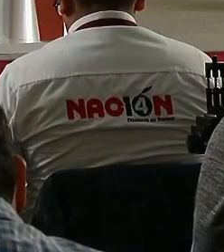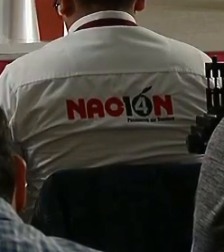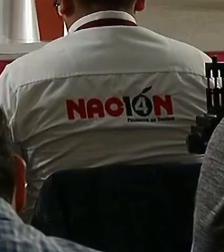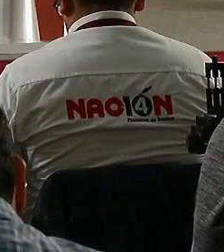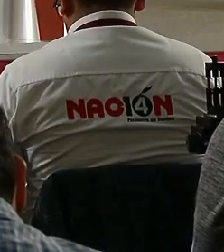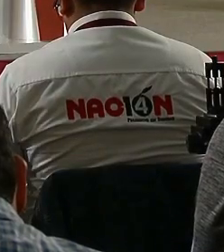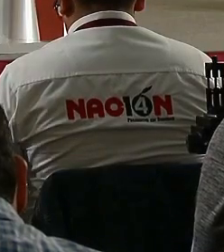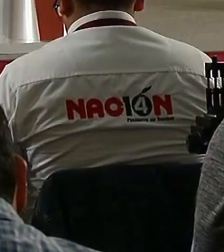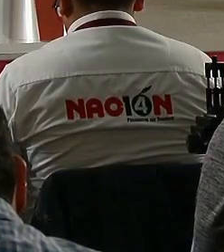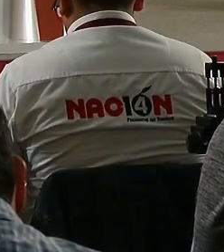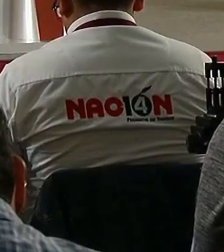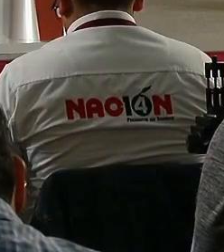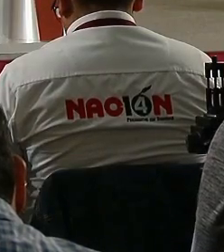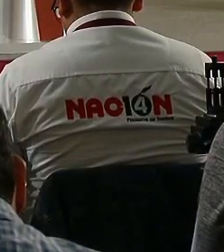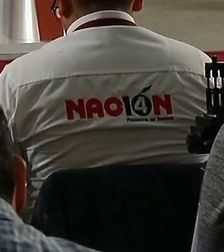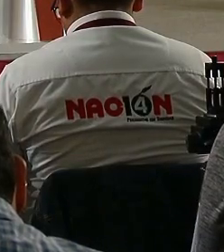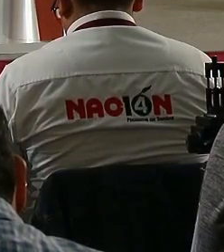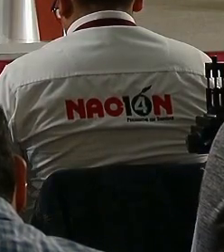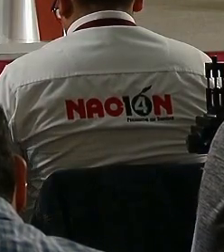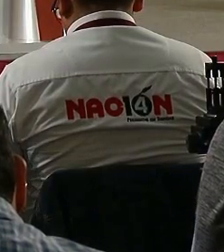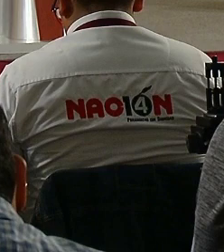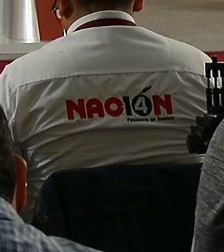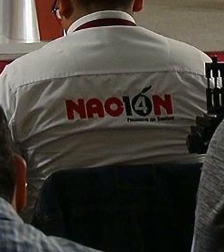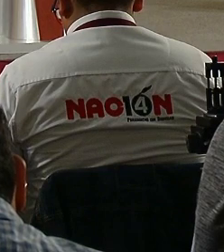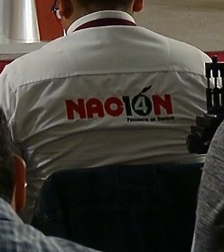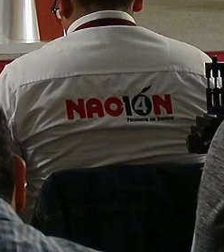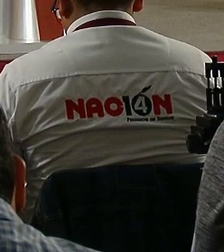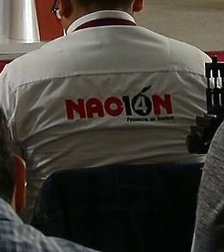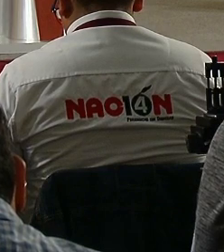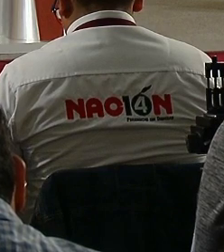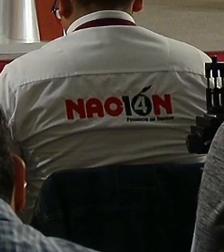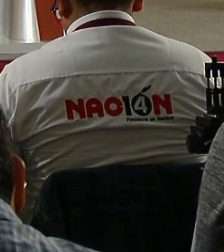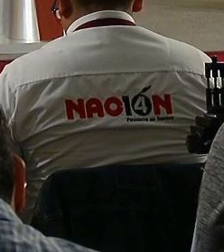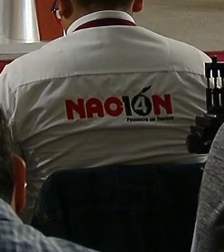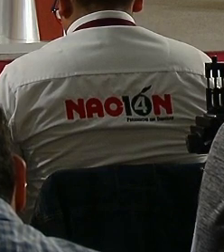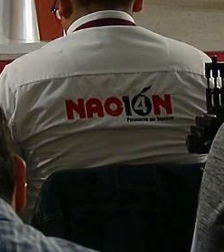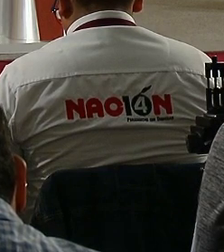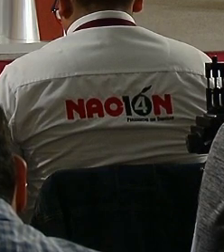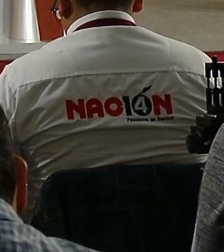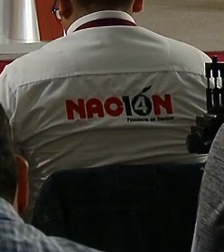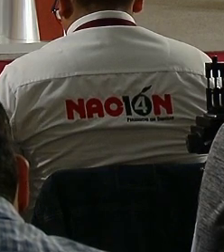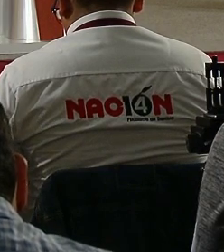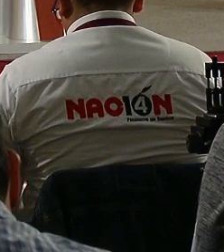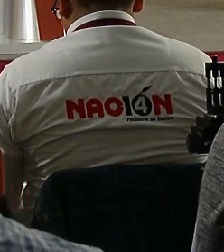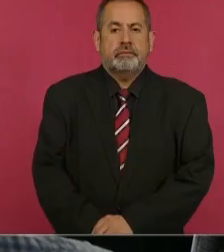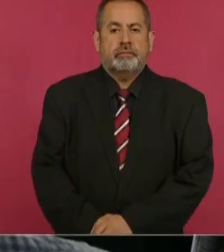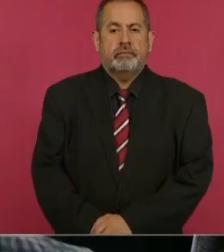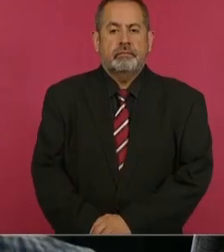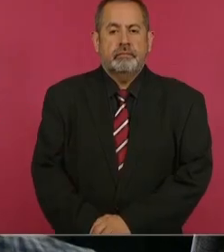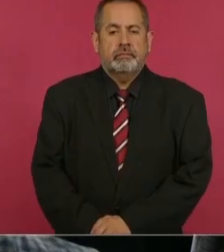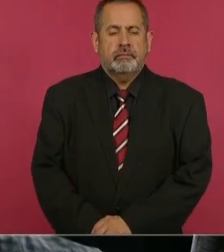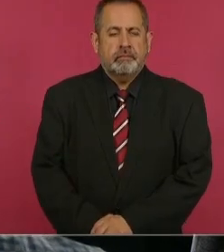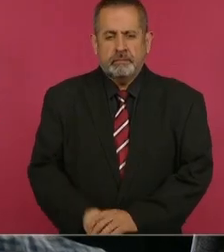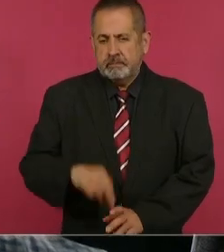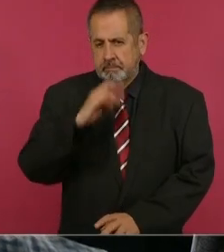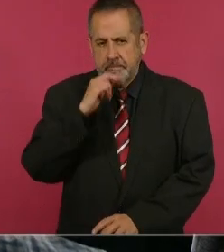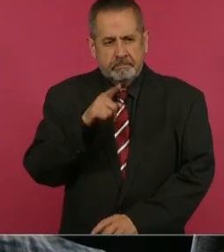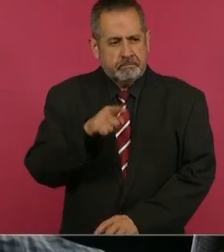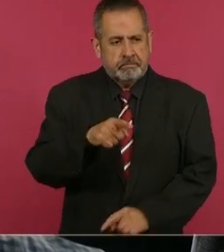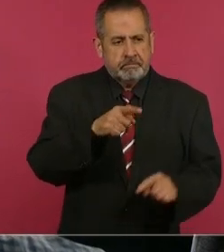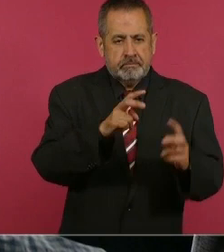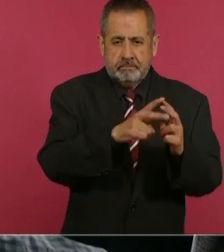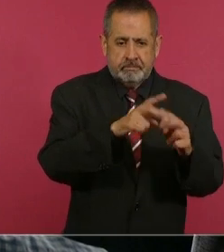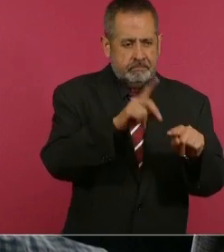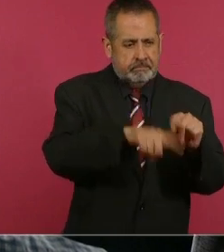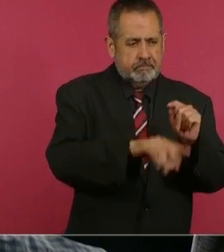posible, presidente, que se atraiga estas denuncias que está manejando este fiscal de Tamaulipas a la FGR, a la